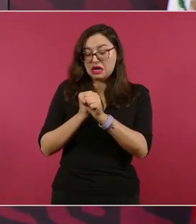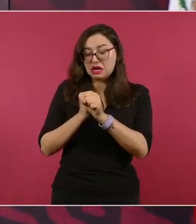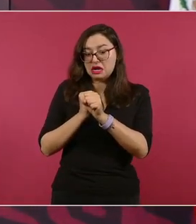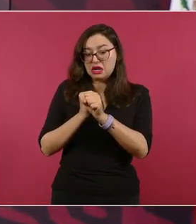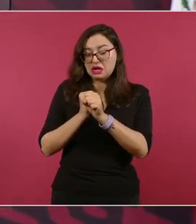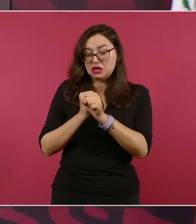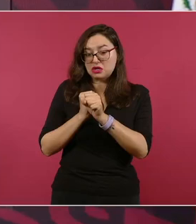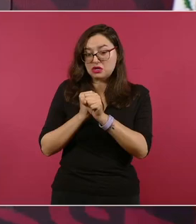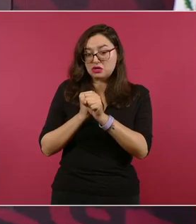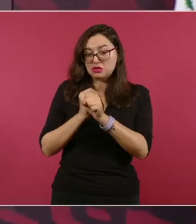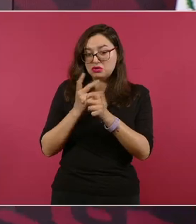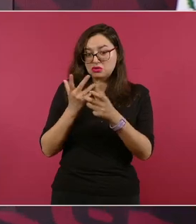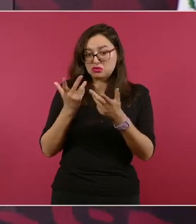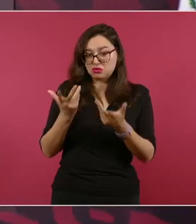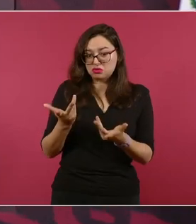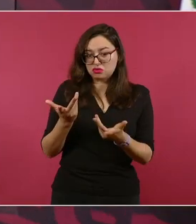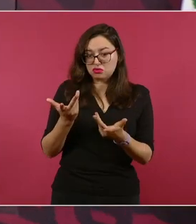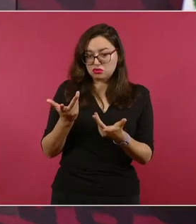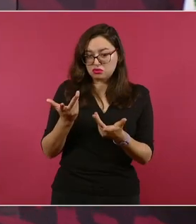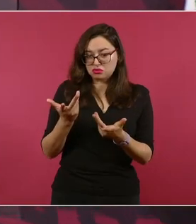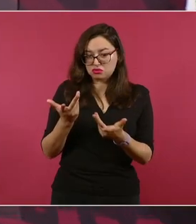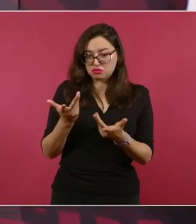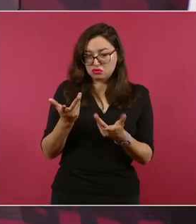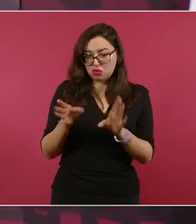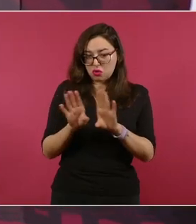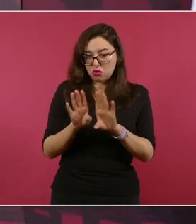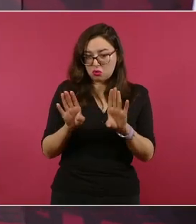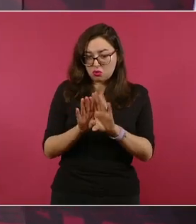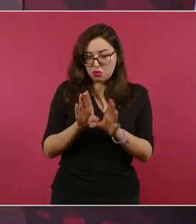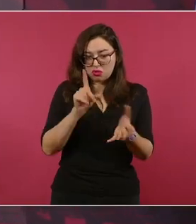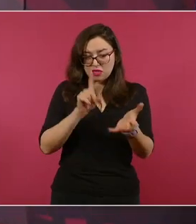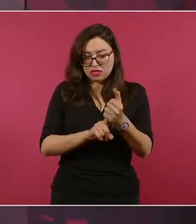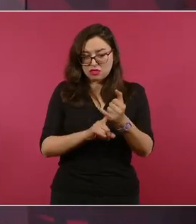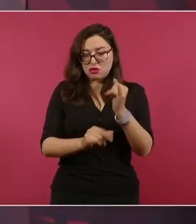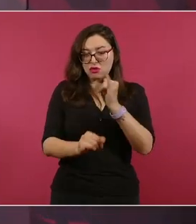una campaña de guerra sucia en redes sociales,